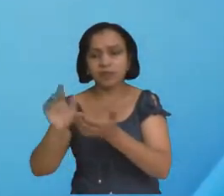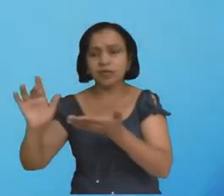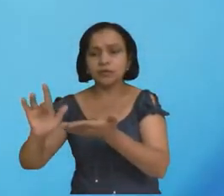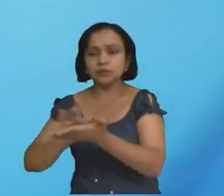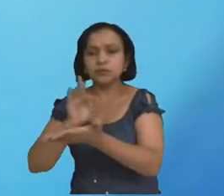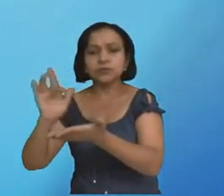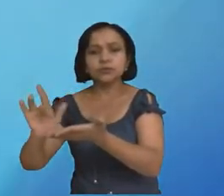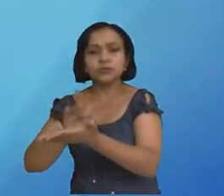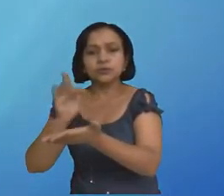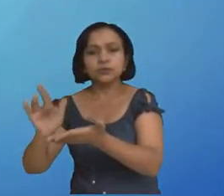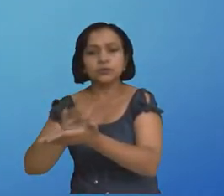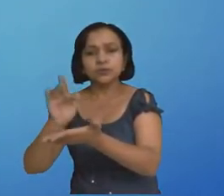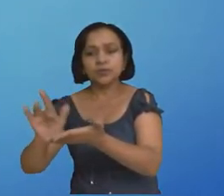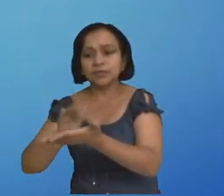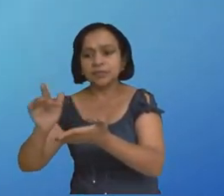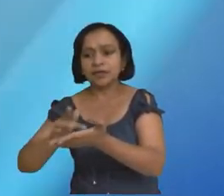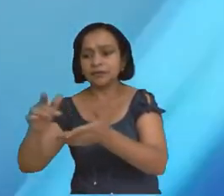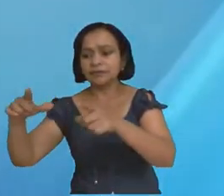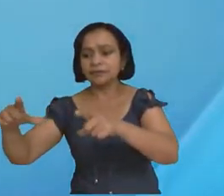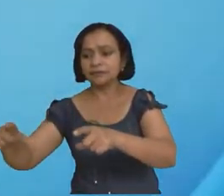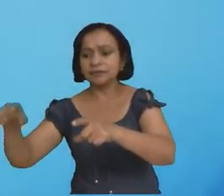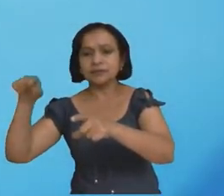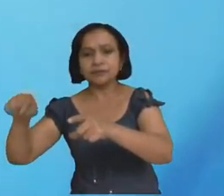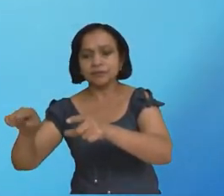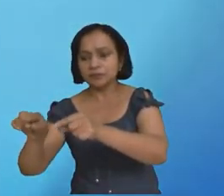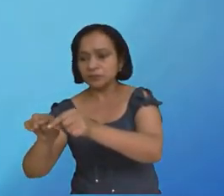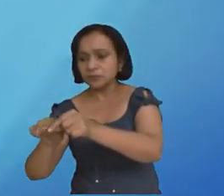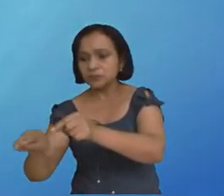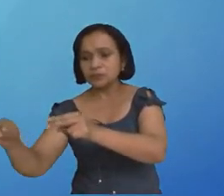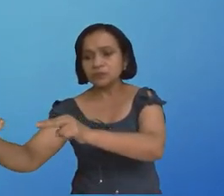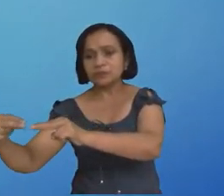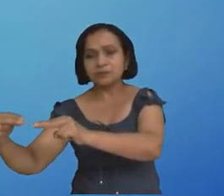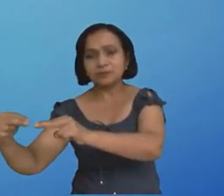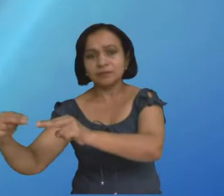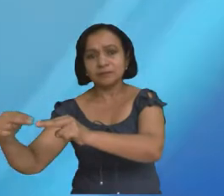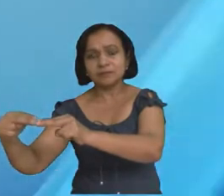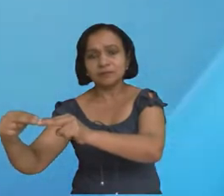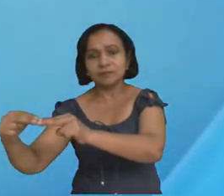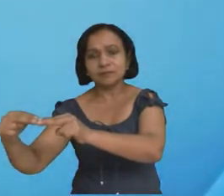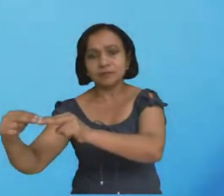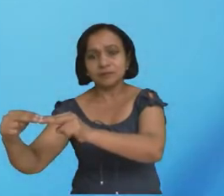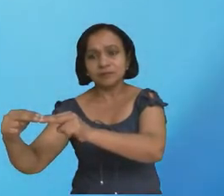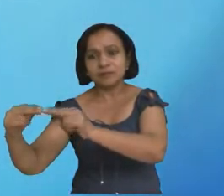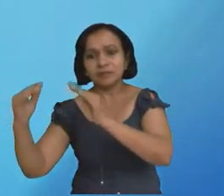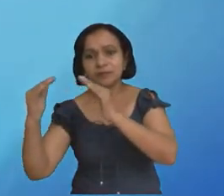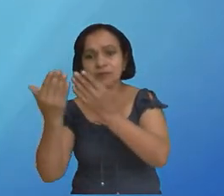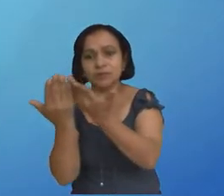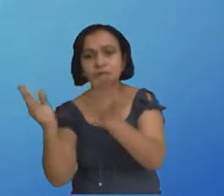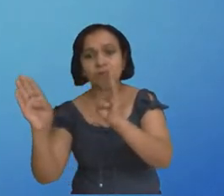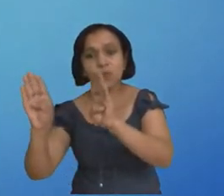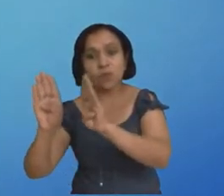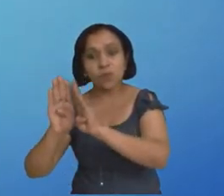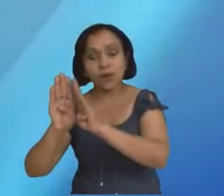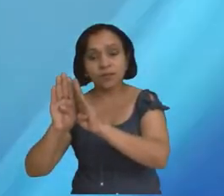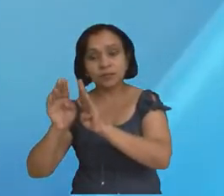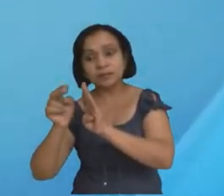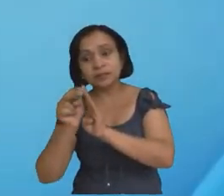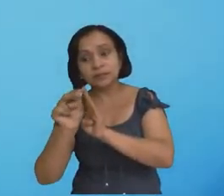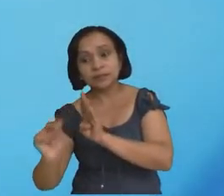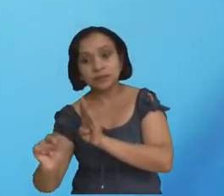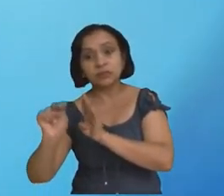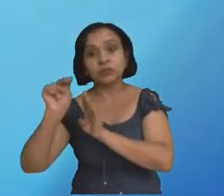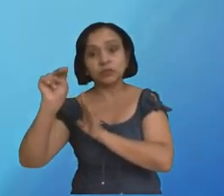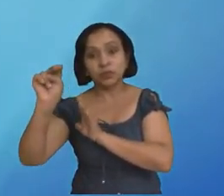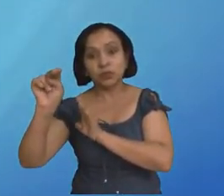tarjeta electrónica de tablet conectada a toma corriente, ubicada en una habitación al costado norte de